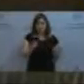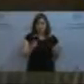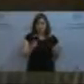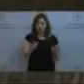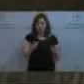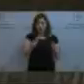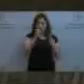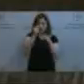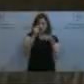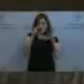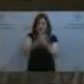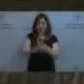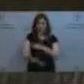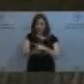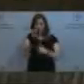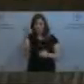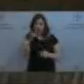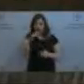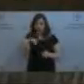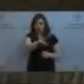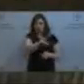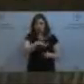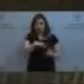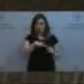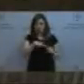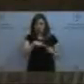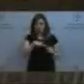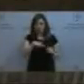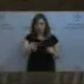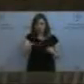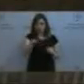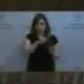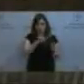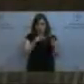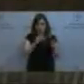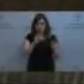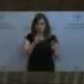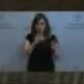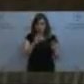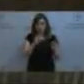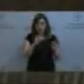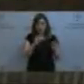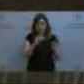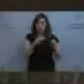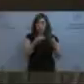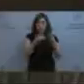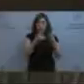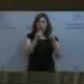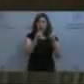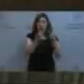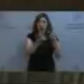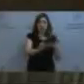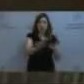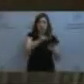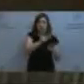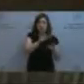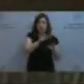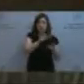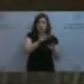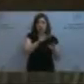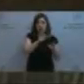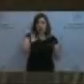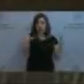más cosas, porque en estas zonas geográficas la ratio de ambulancias por habitante es bastante mayor que en las